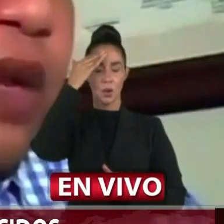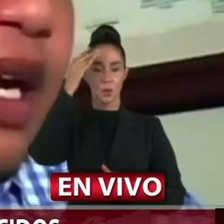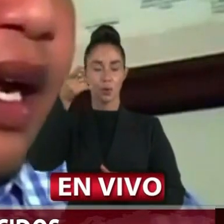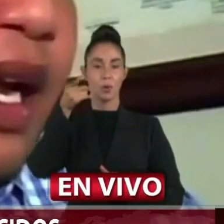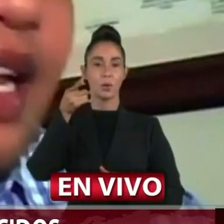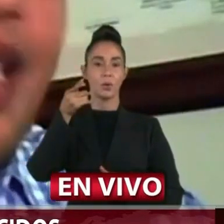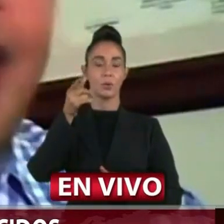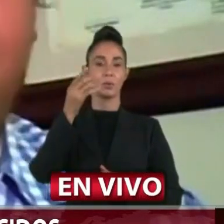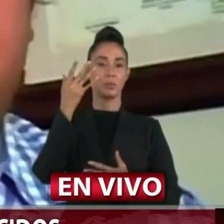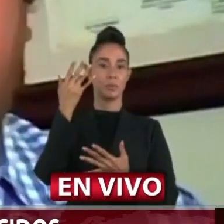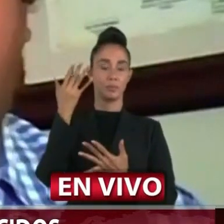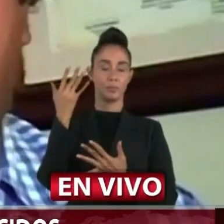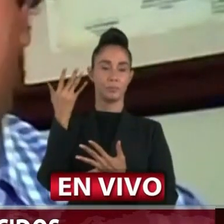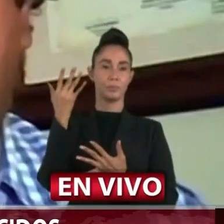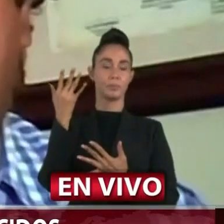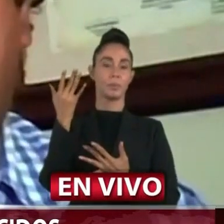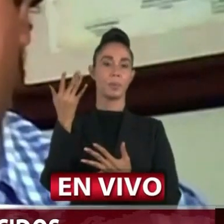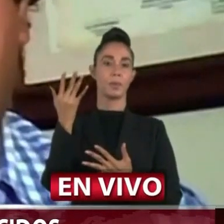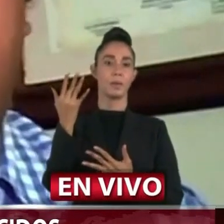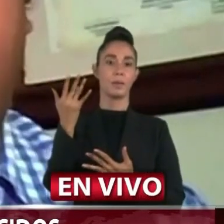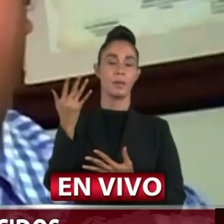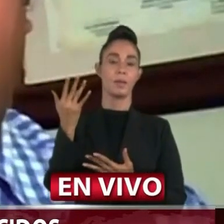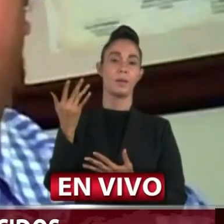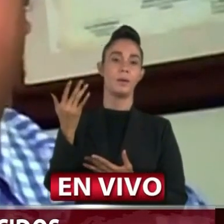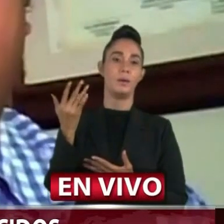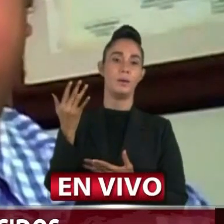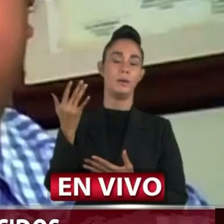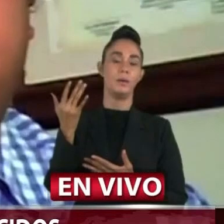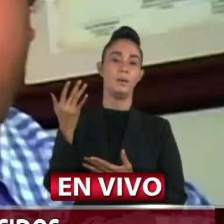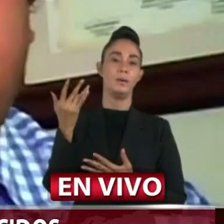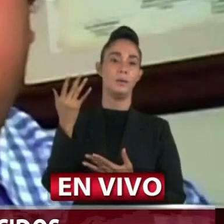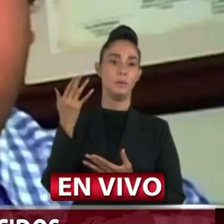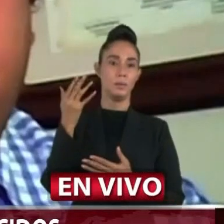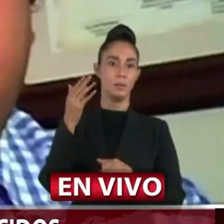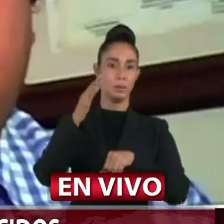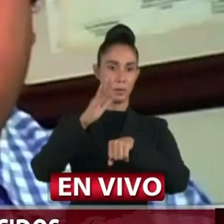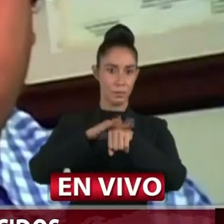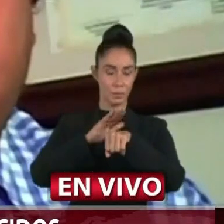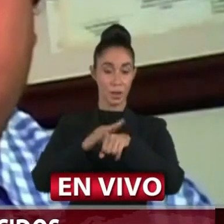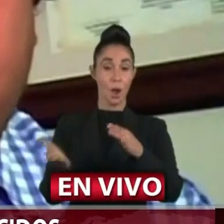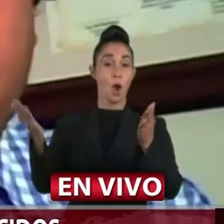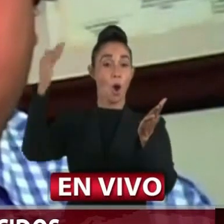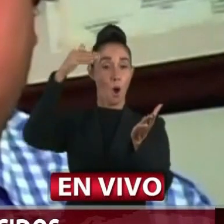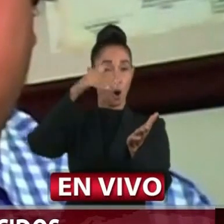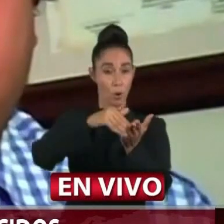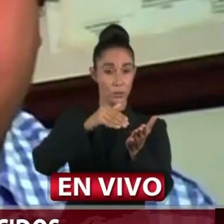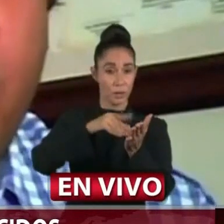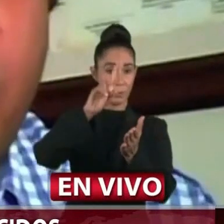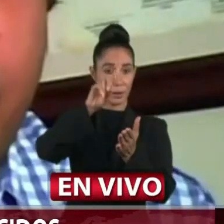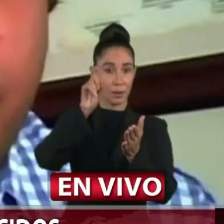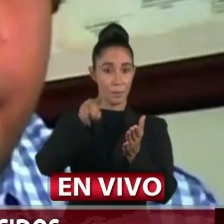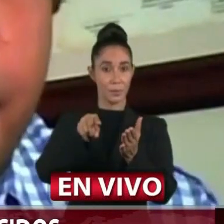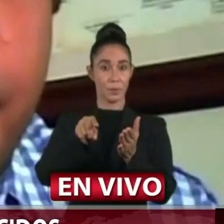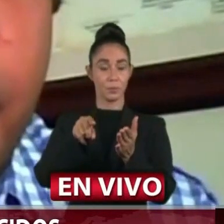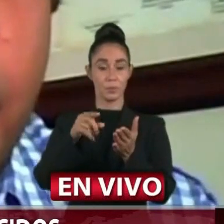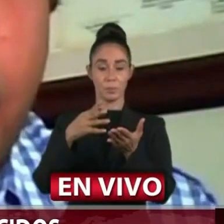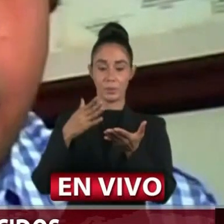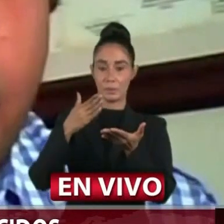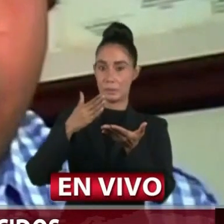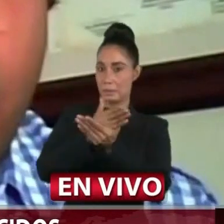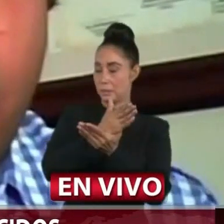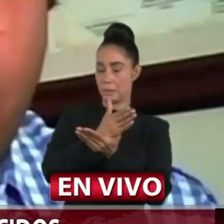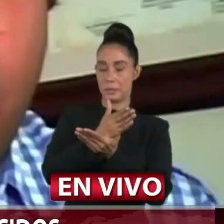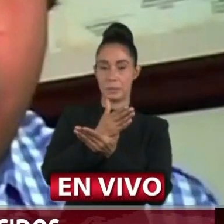inicial sobre el área de aislamiento del hospital de acá de la ciudad de La Romana. Rodolfo, quisiera que repitas la segunda pregunta, por favor, porque se te cortó